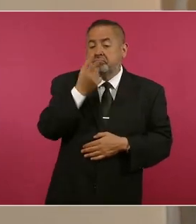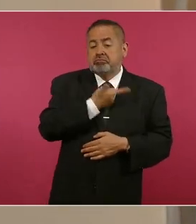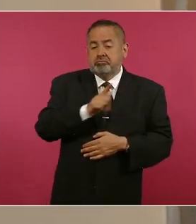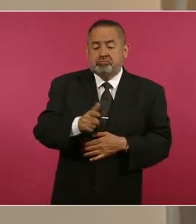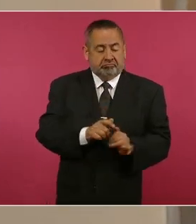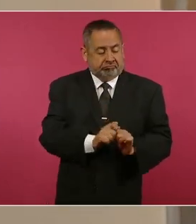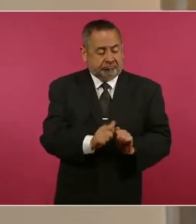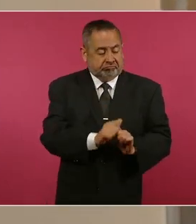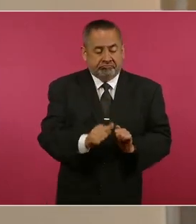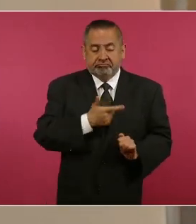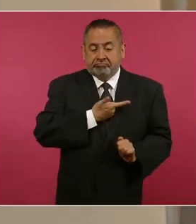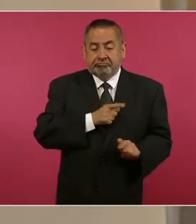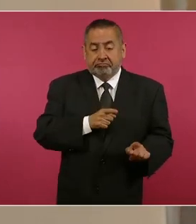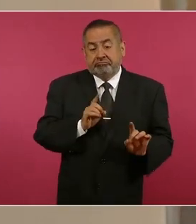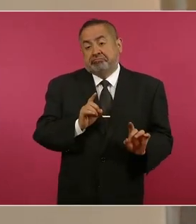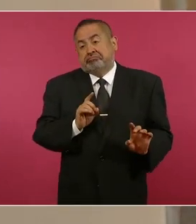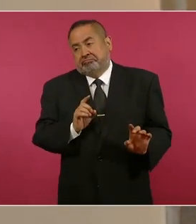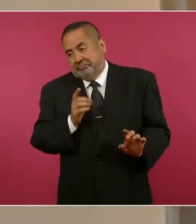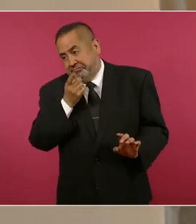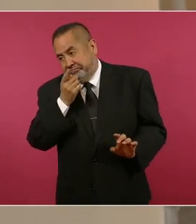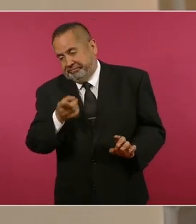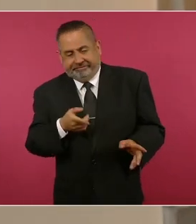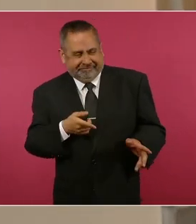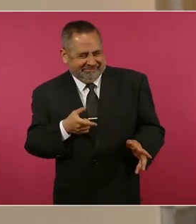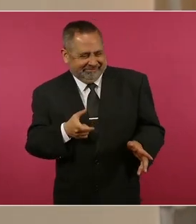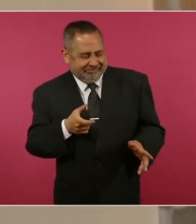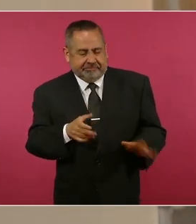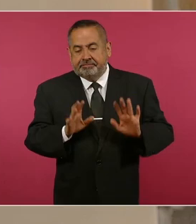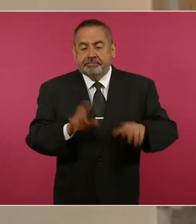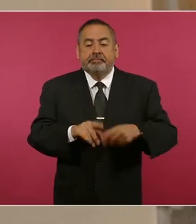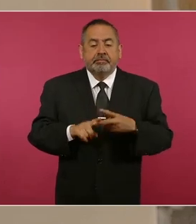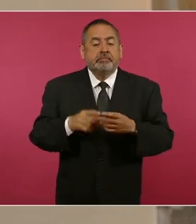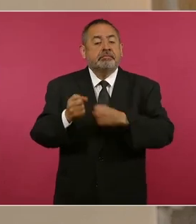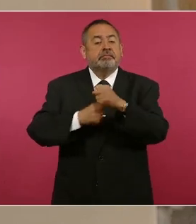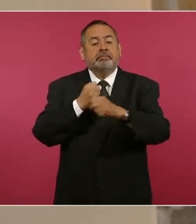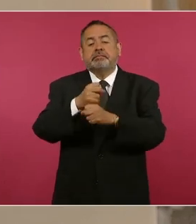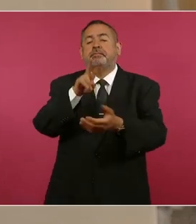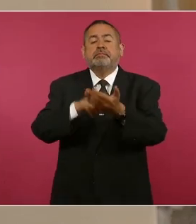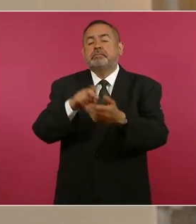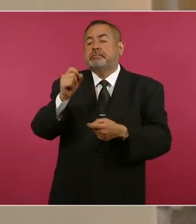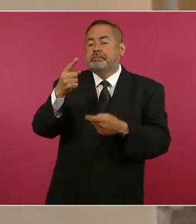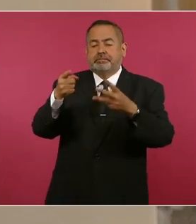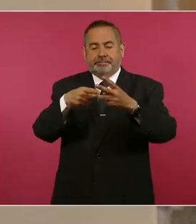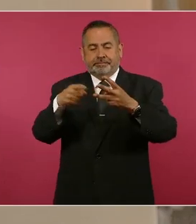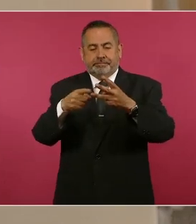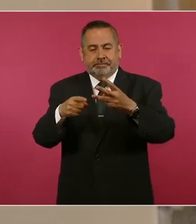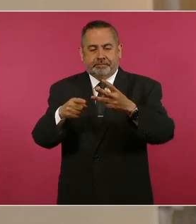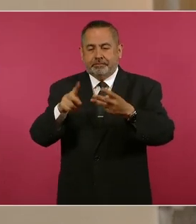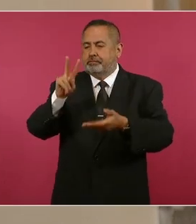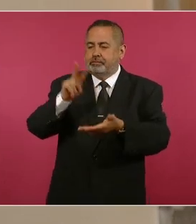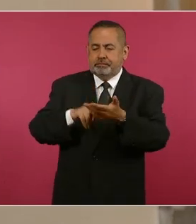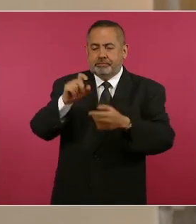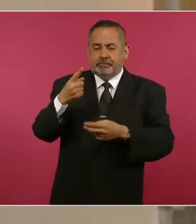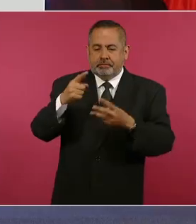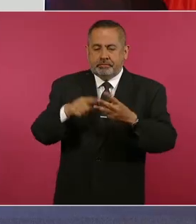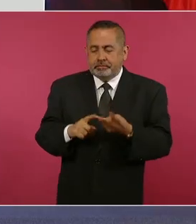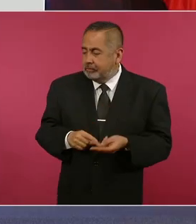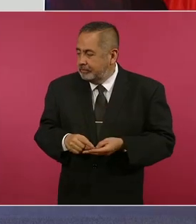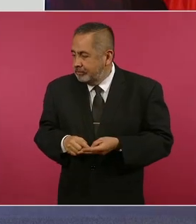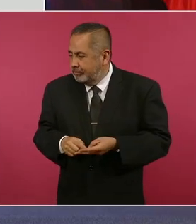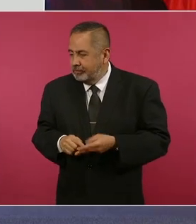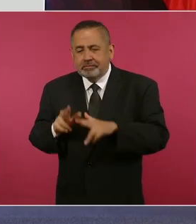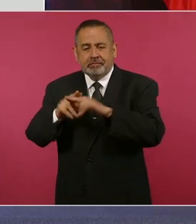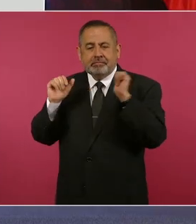billullos. 2021, 2021. Ya nadie va